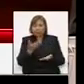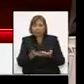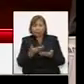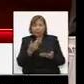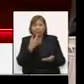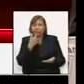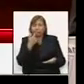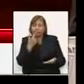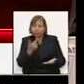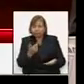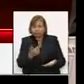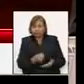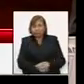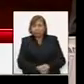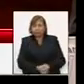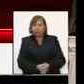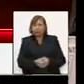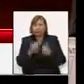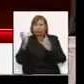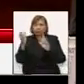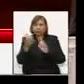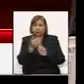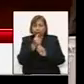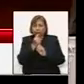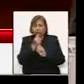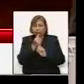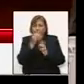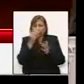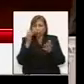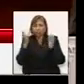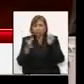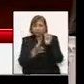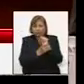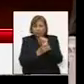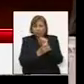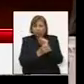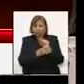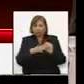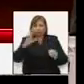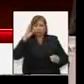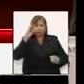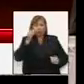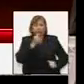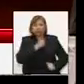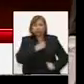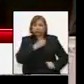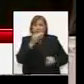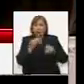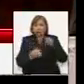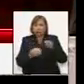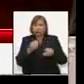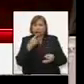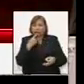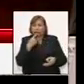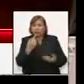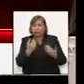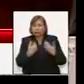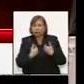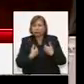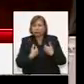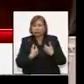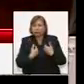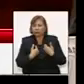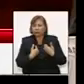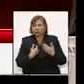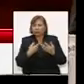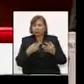era allanamiento, desarraje, incautación y detención. La policía judicial solo detiene a